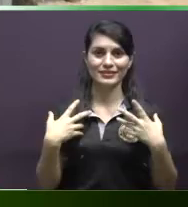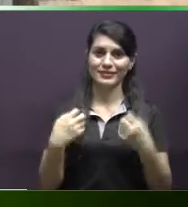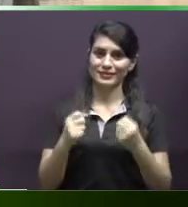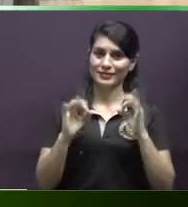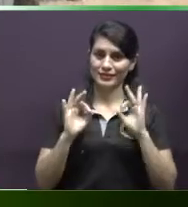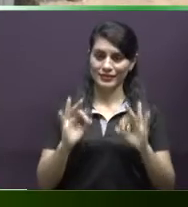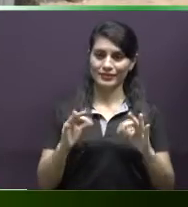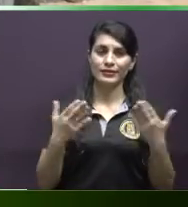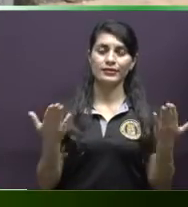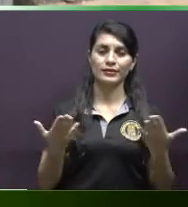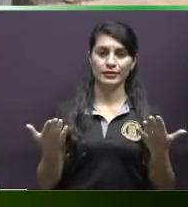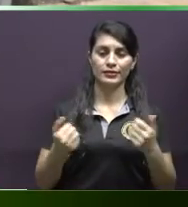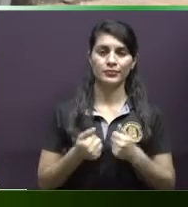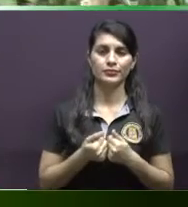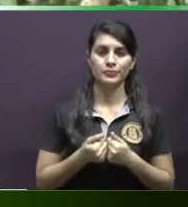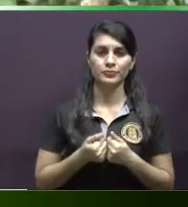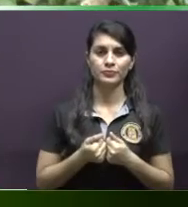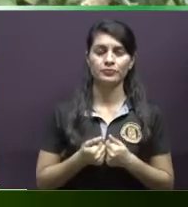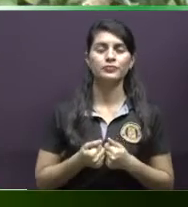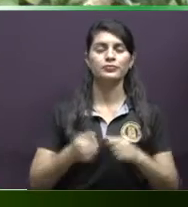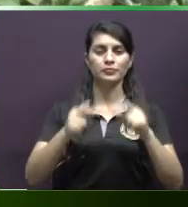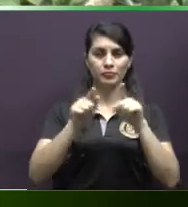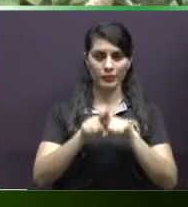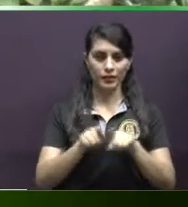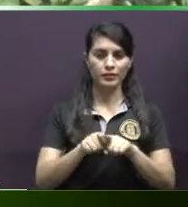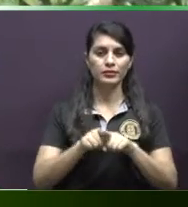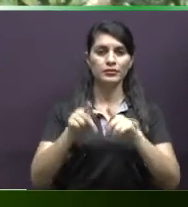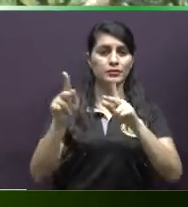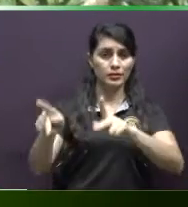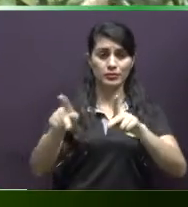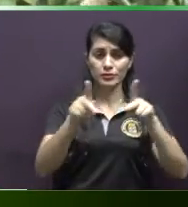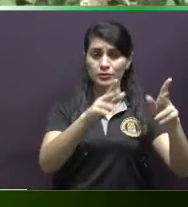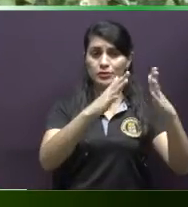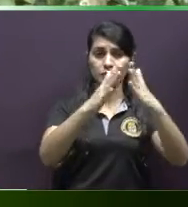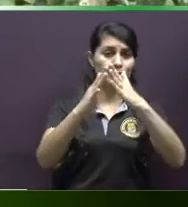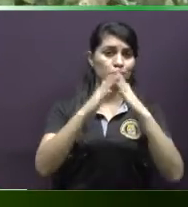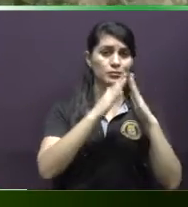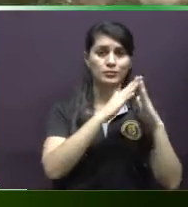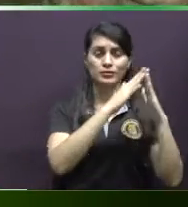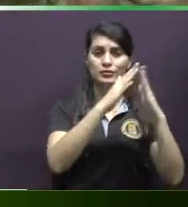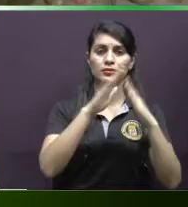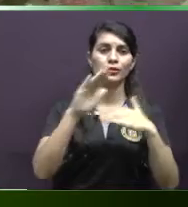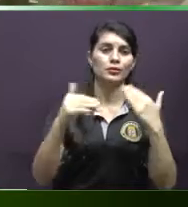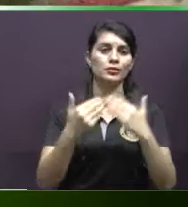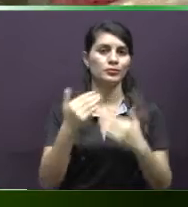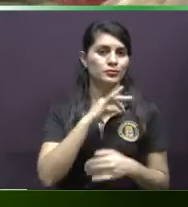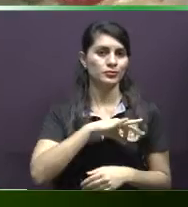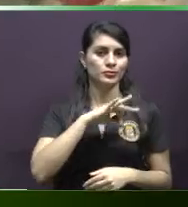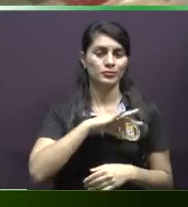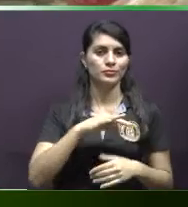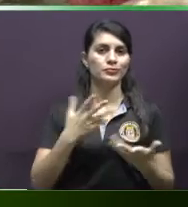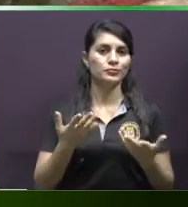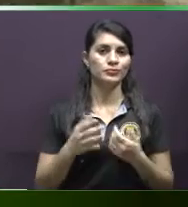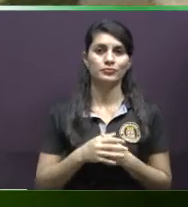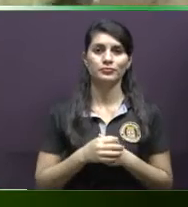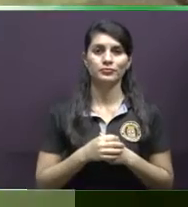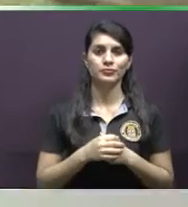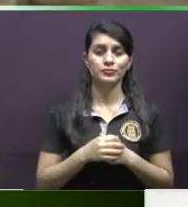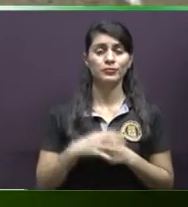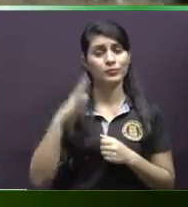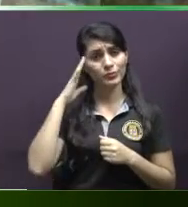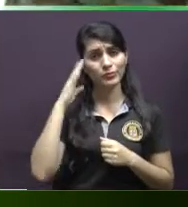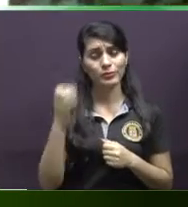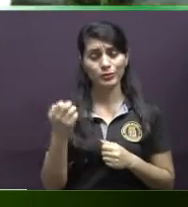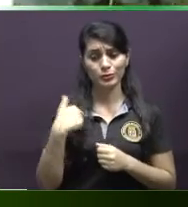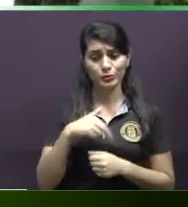a la persona beneficiar le da también a la comunidad en sí a todos nos beneficia